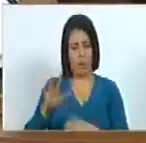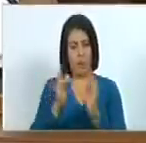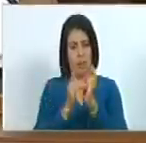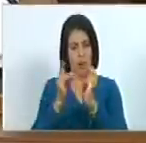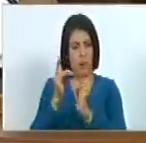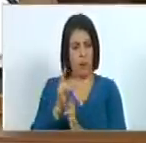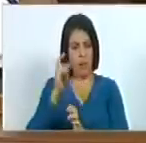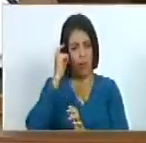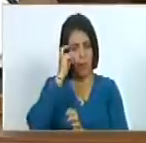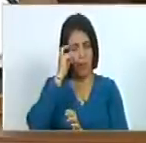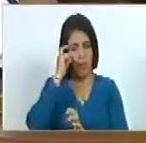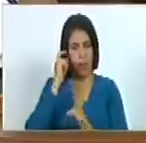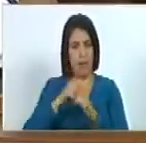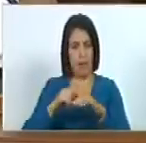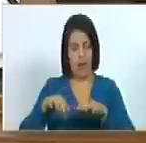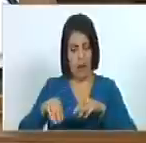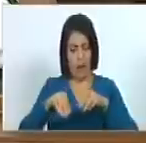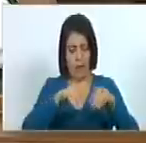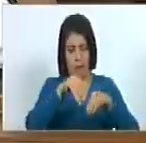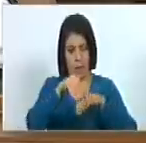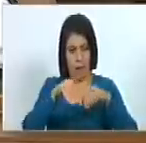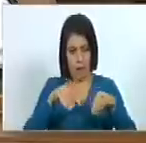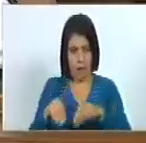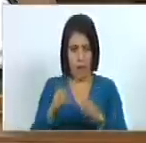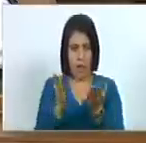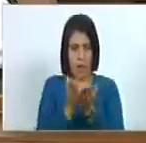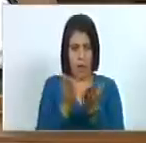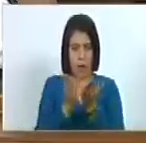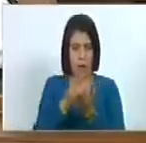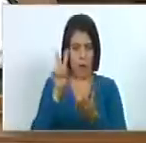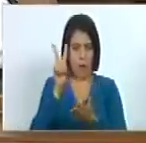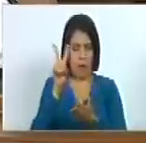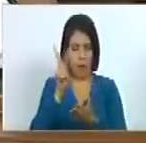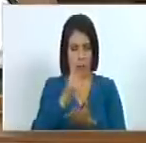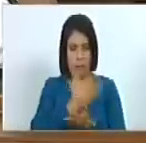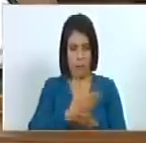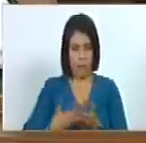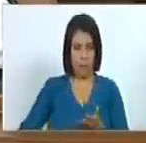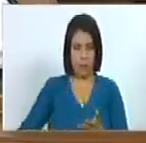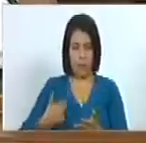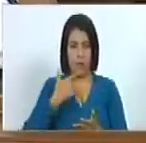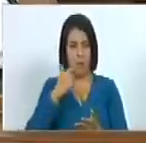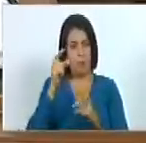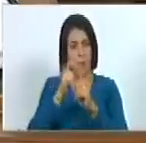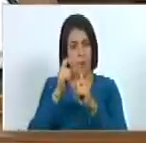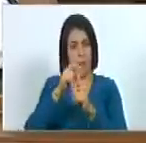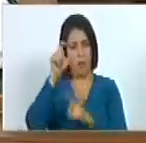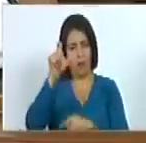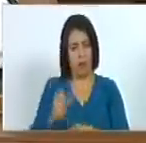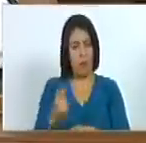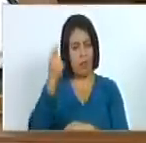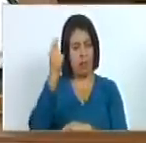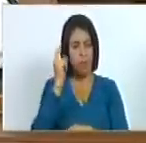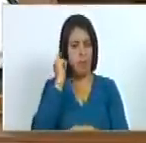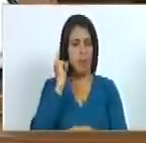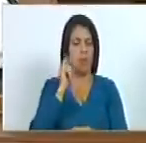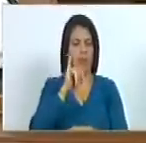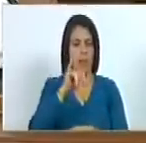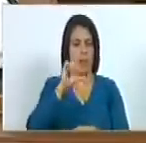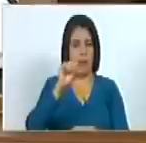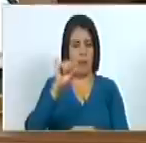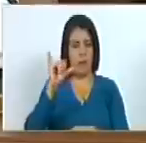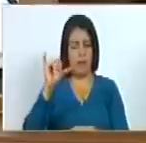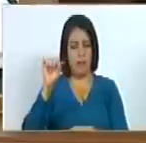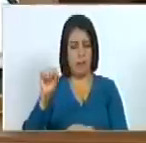abril, el Día del Ajedrez Escolar en Venezuela. El presidente otorgó el derecho de palabra a la diputada Isis